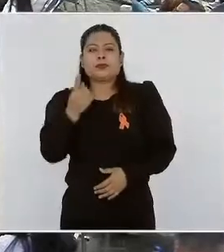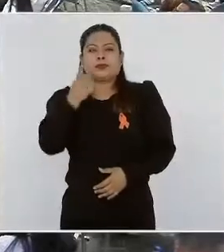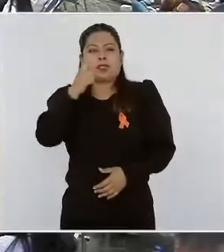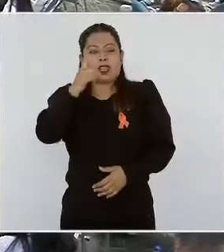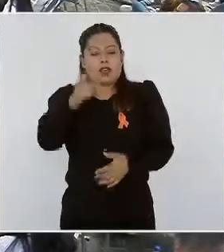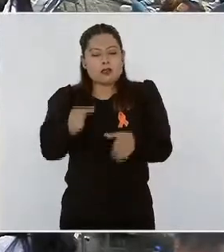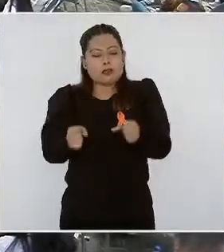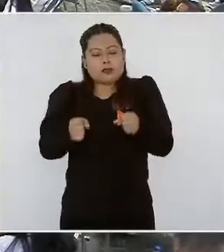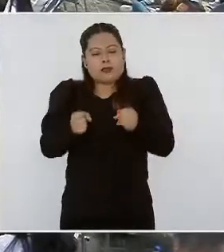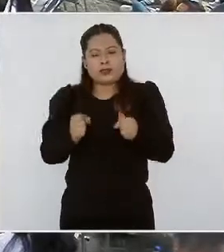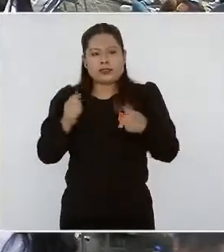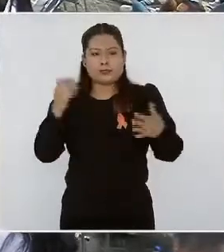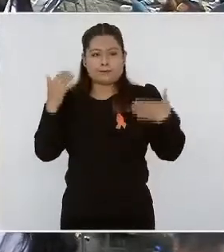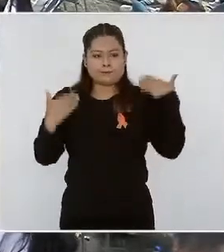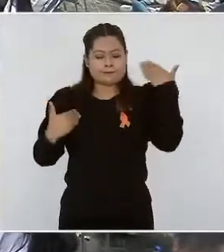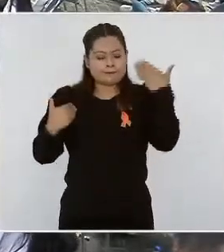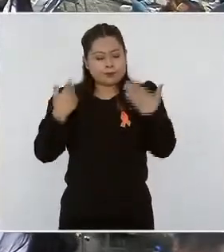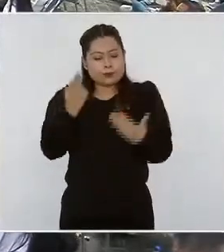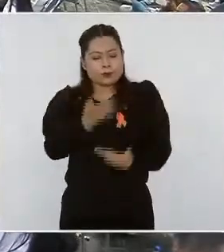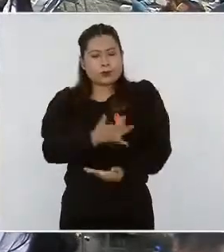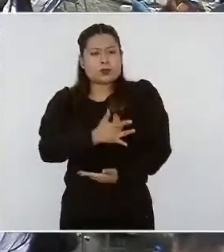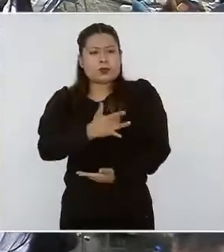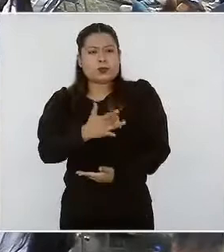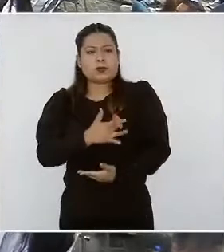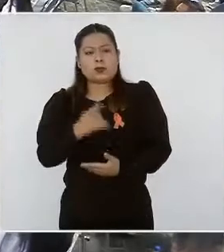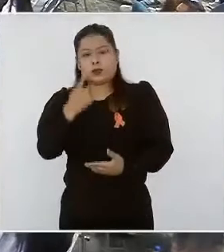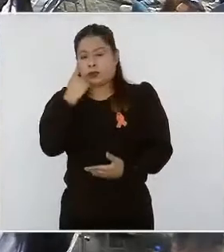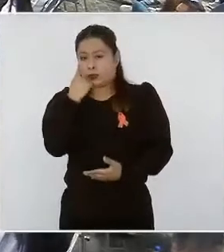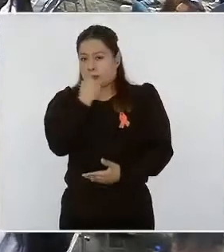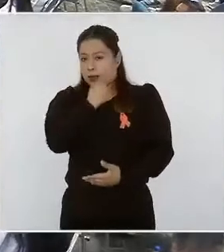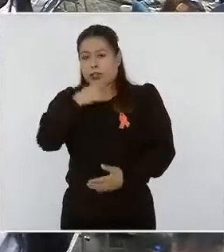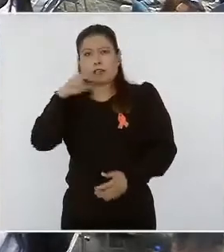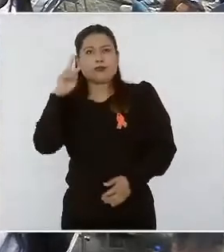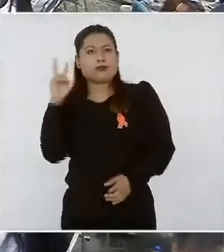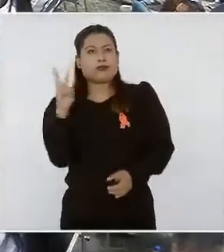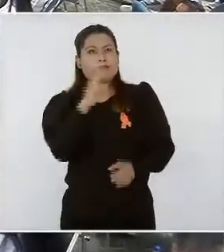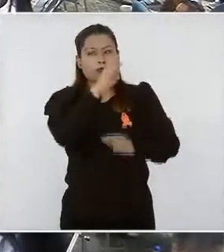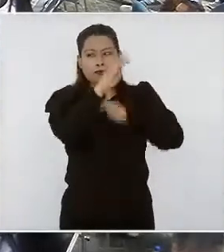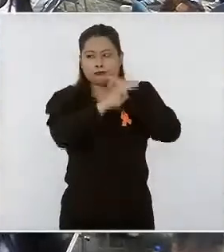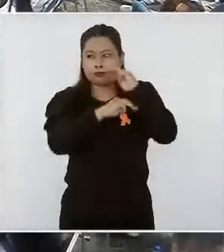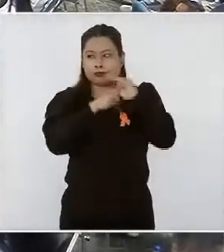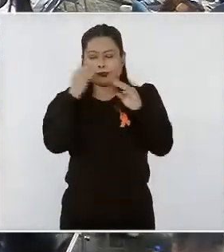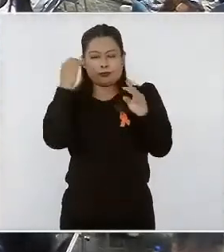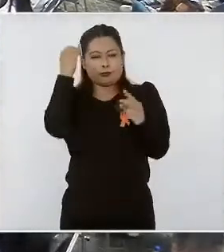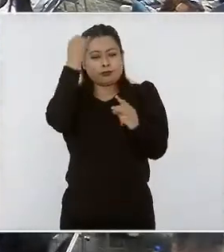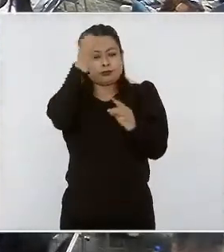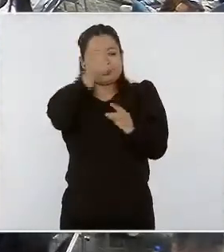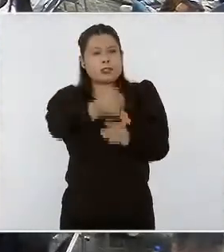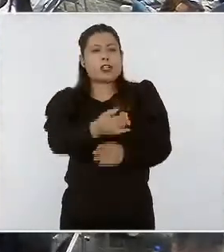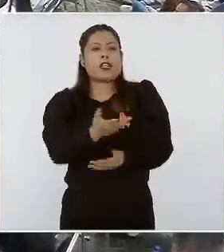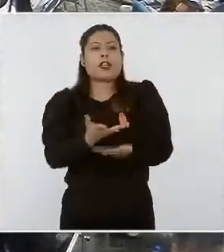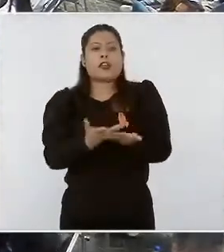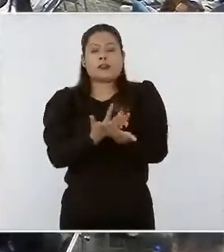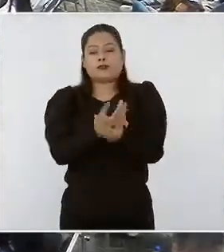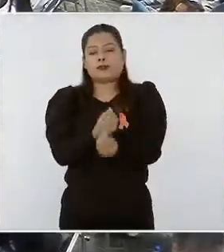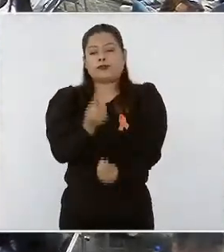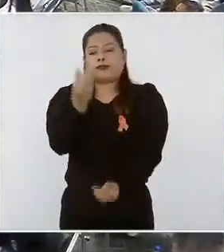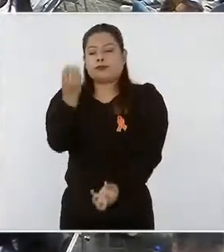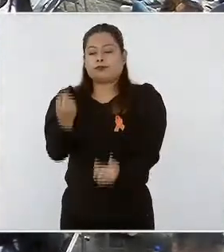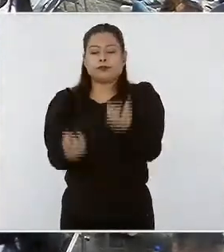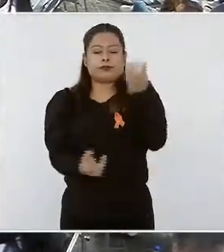que alegre tu corazón, tus ojos que miran al mundo infinito, primavera que te produzca